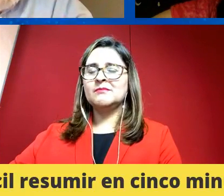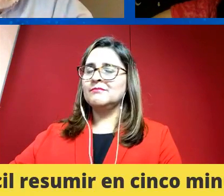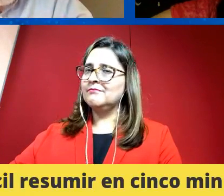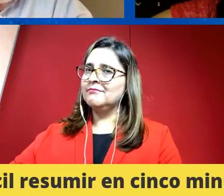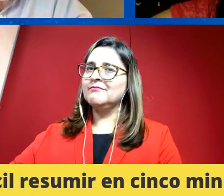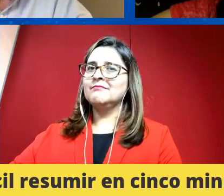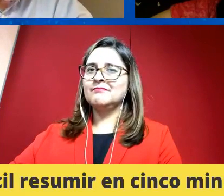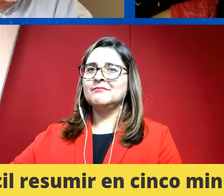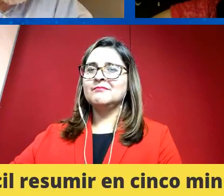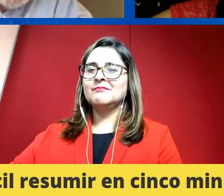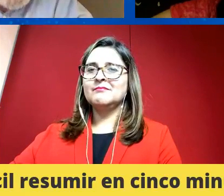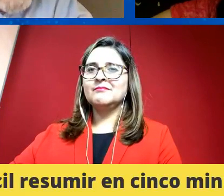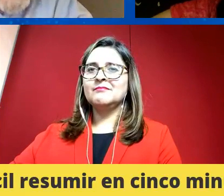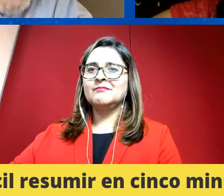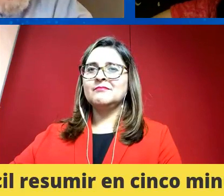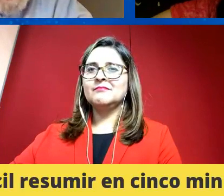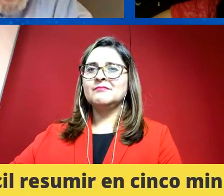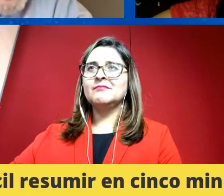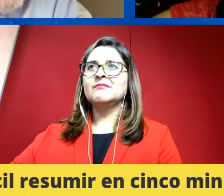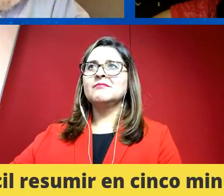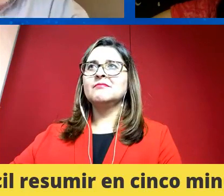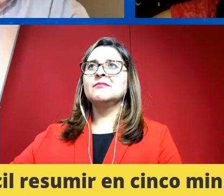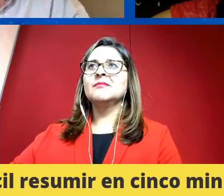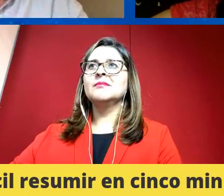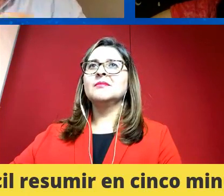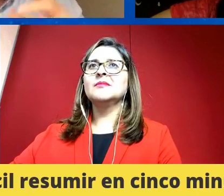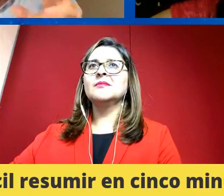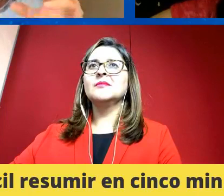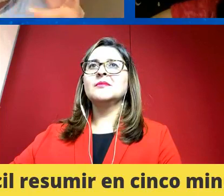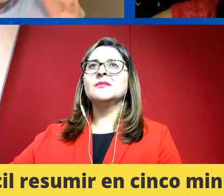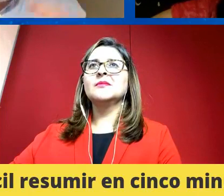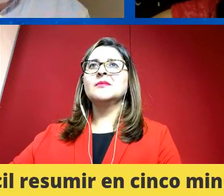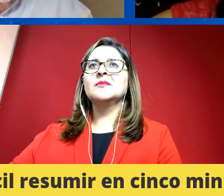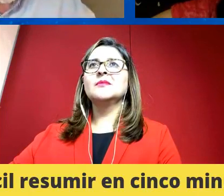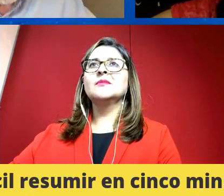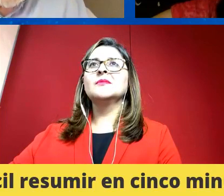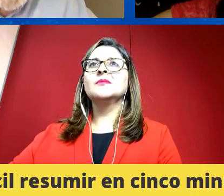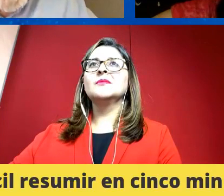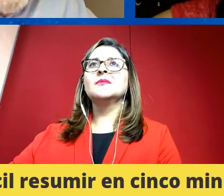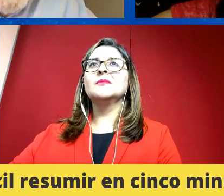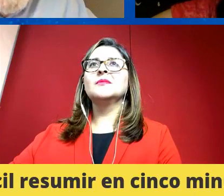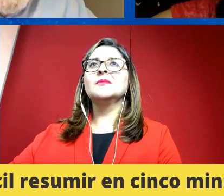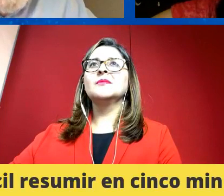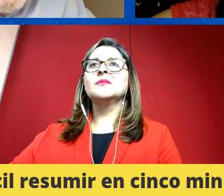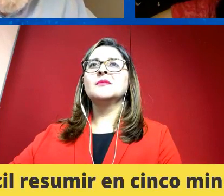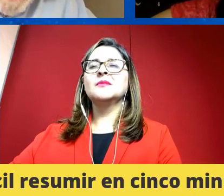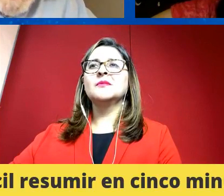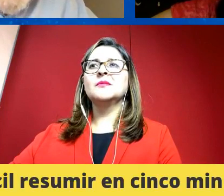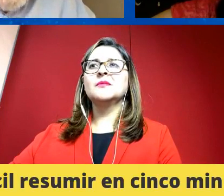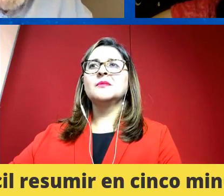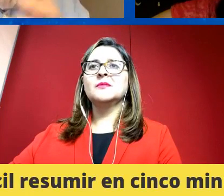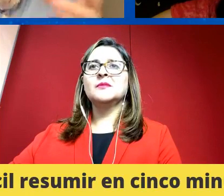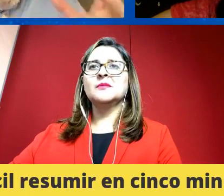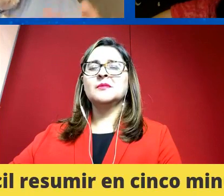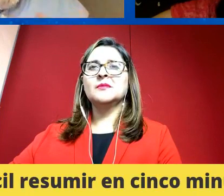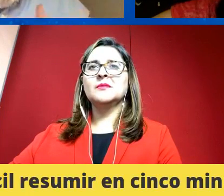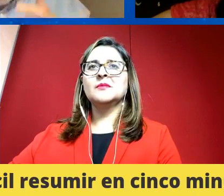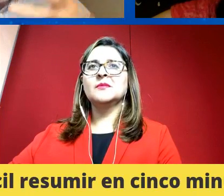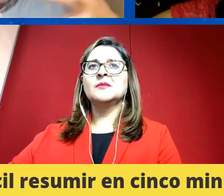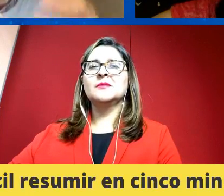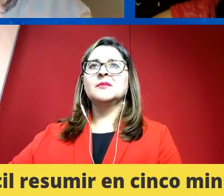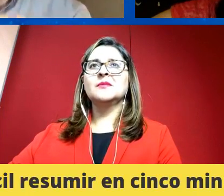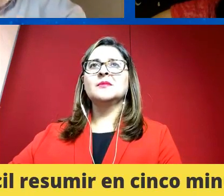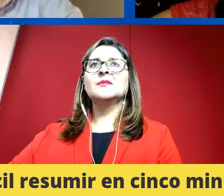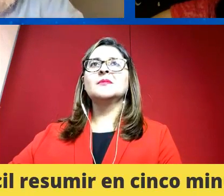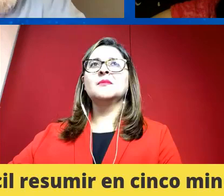estaban cerrados. Otro de los temas que a los astrónomos los tiene como muy, muy preocupados, y que es un tema así